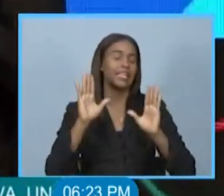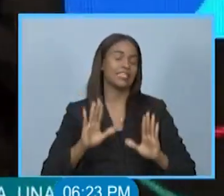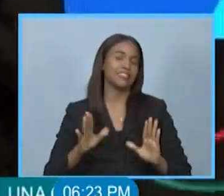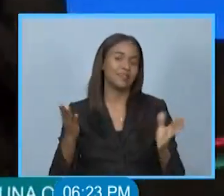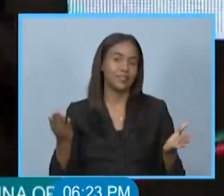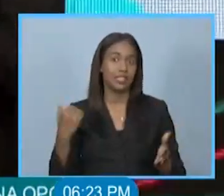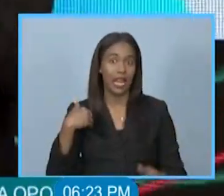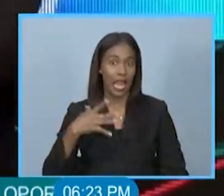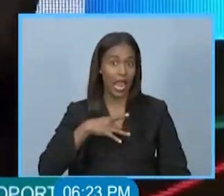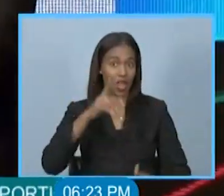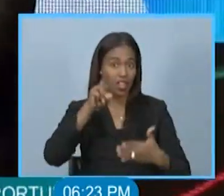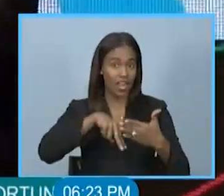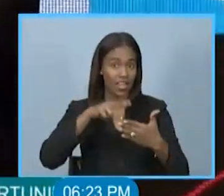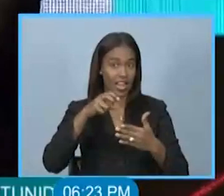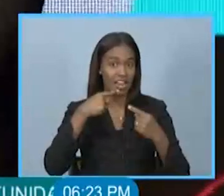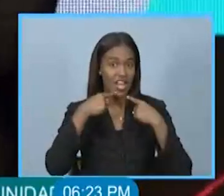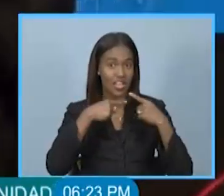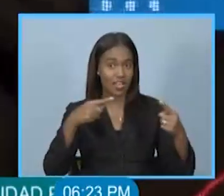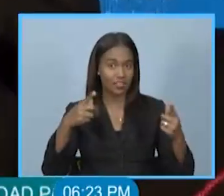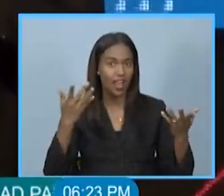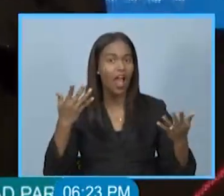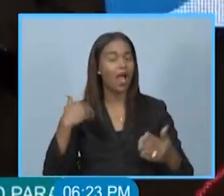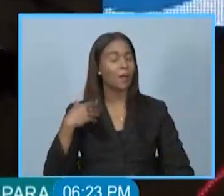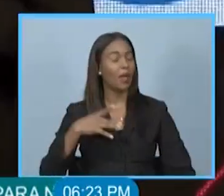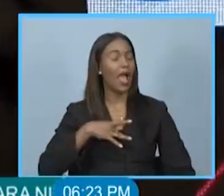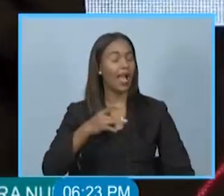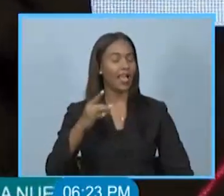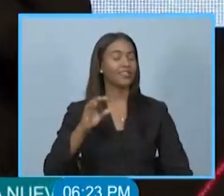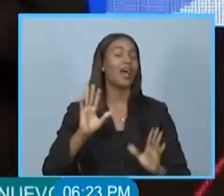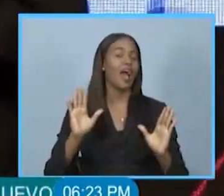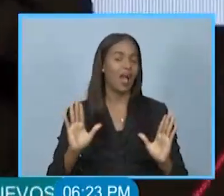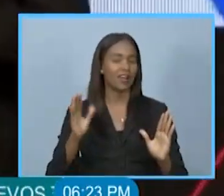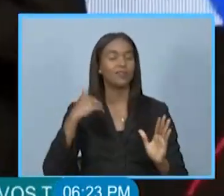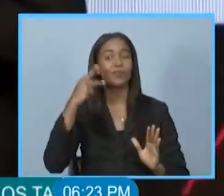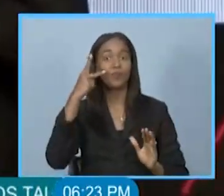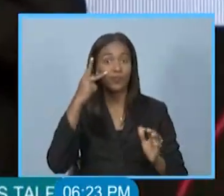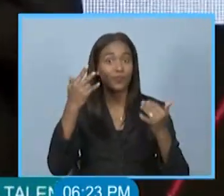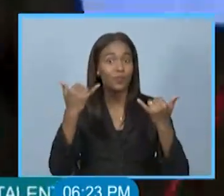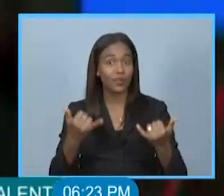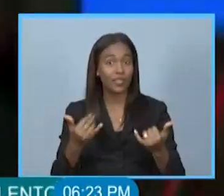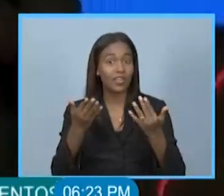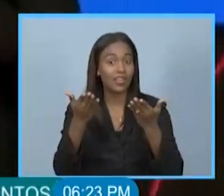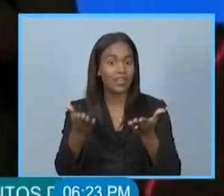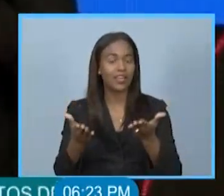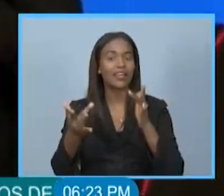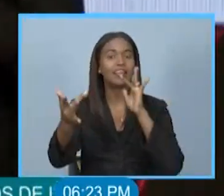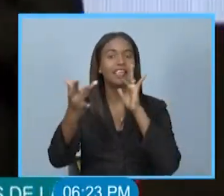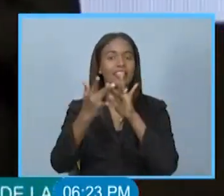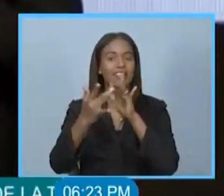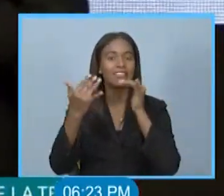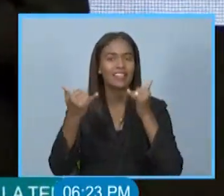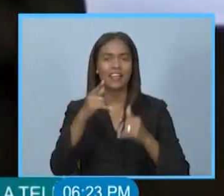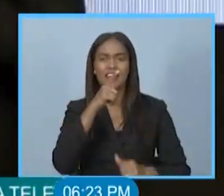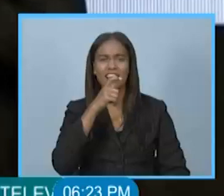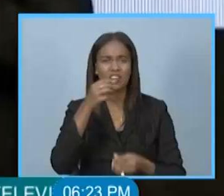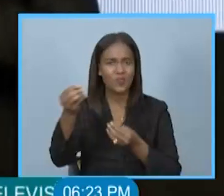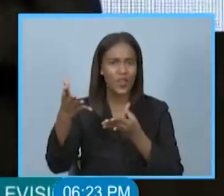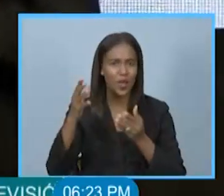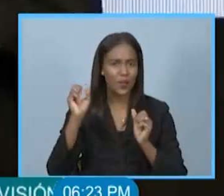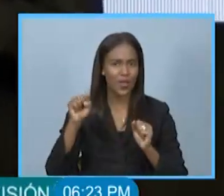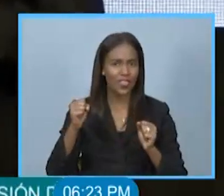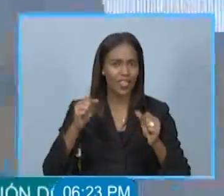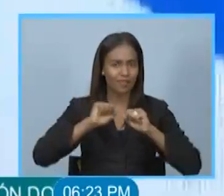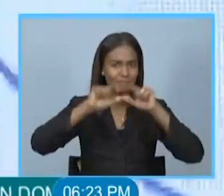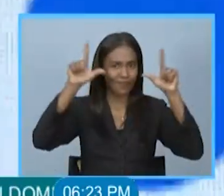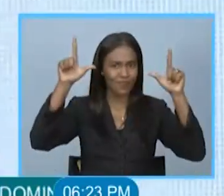te gusta la lectura de noticias me encanta Ah bueno pues vamos entonces directamente vamos a ver qué noticia podemos poner